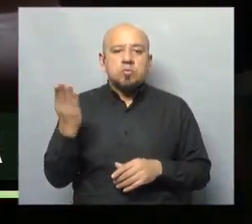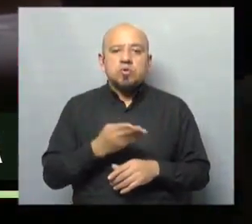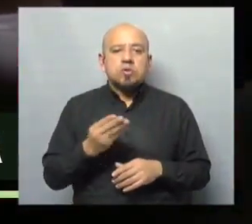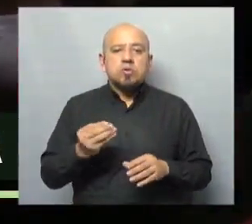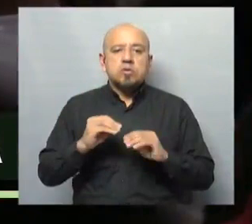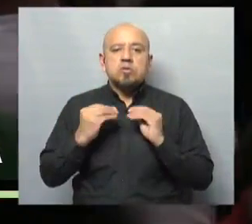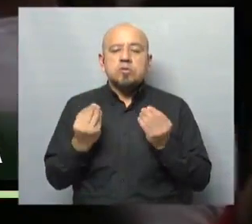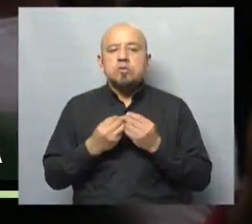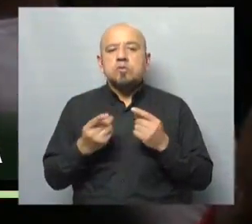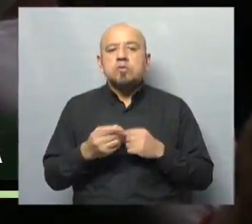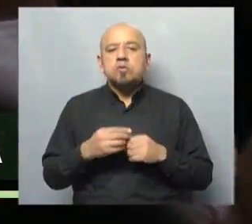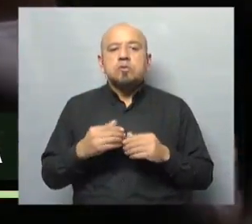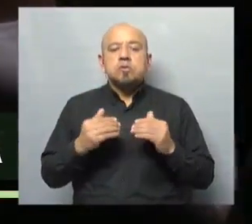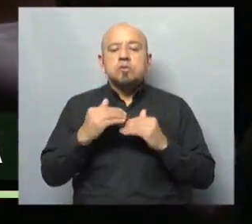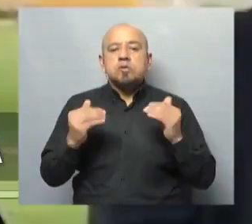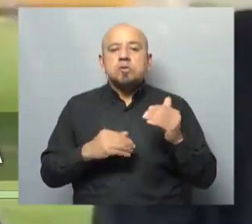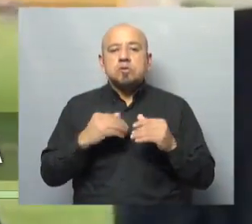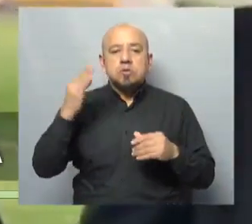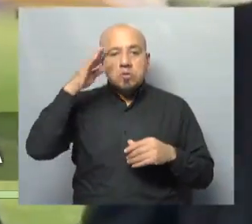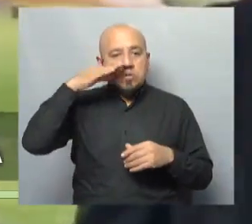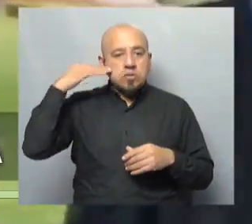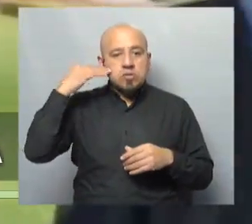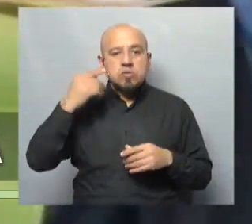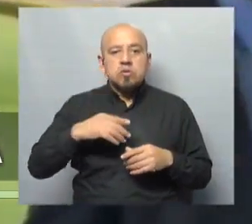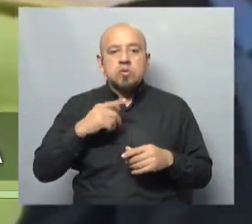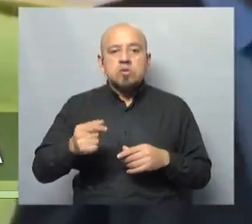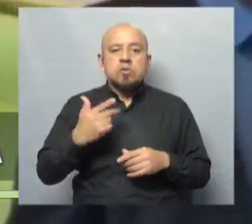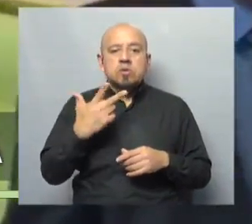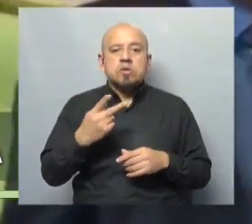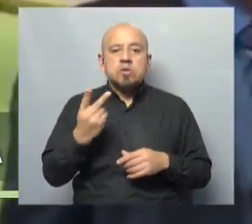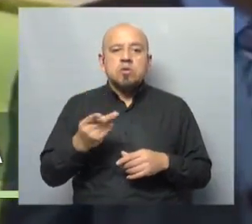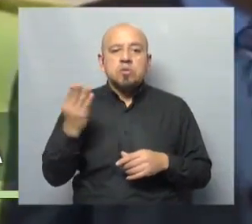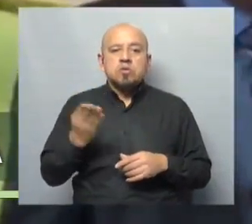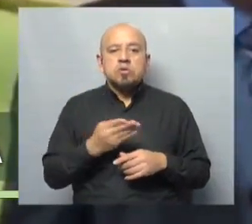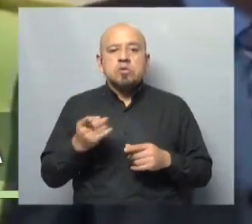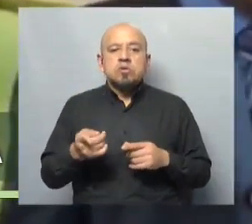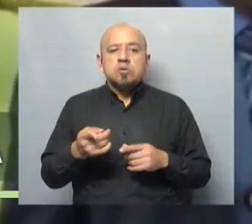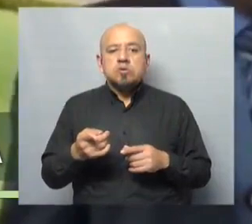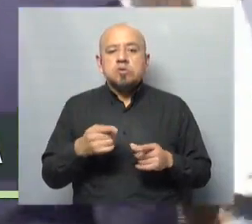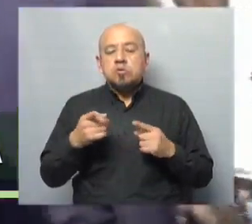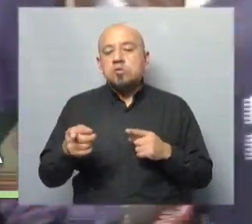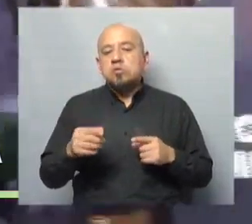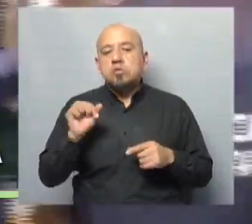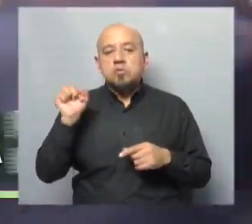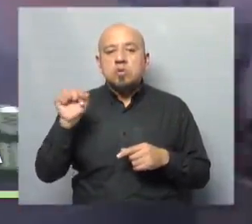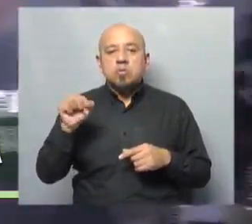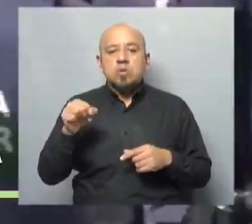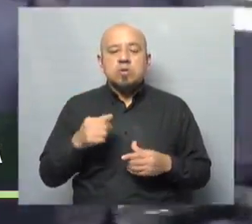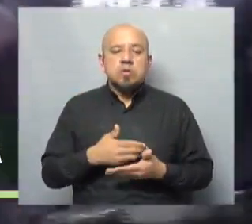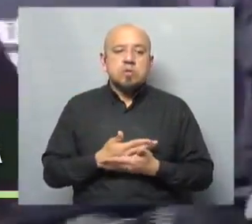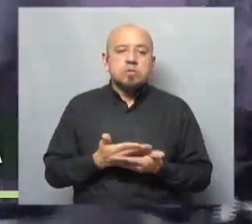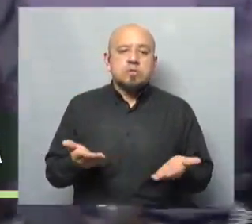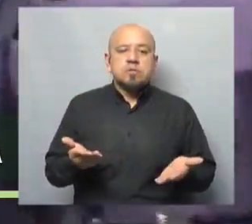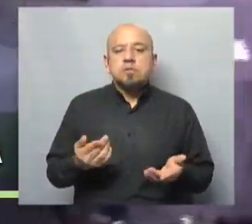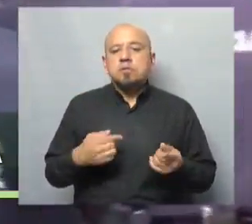preferencias seguido por el presidente ya aire bolsonaro que alcanzó el 32% según un sondeo publicado este miércoles por la encuestadora